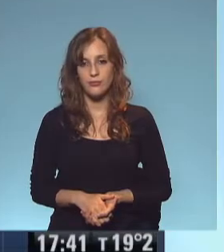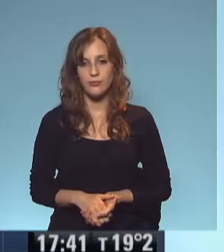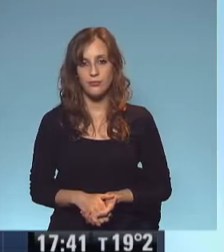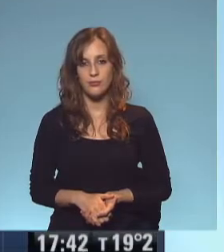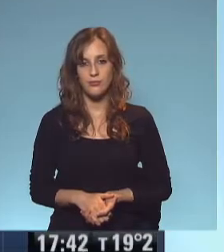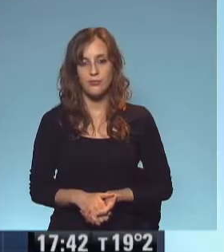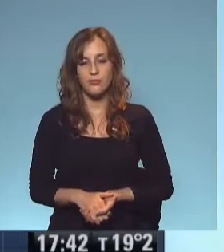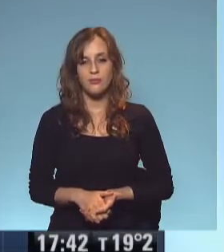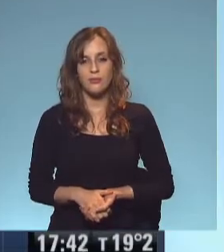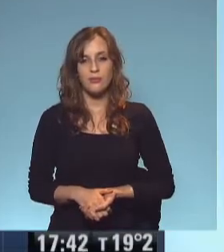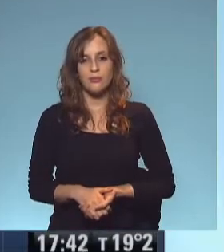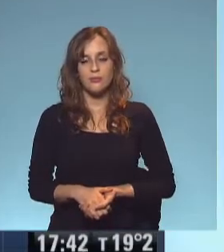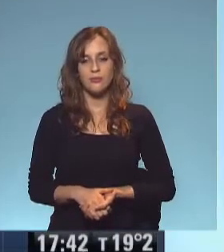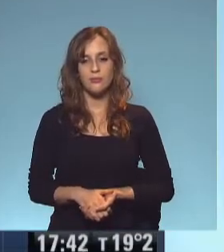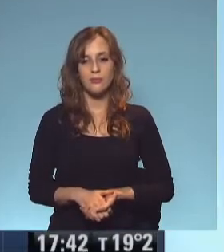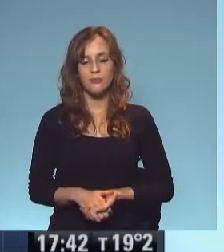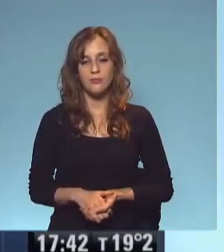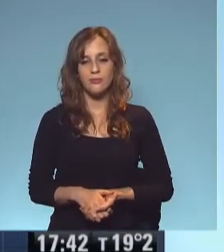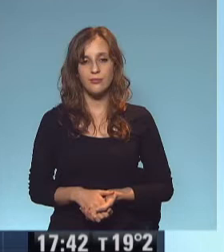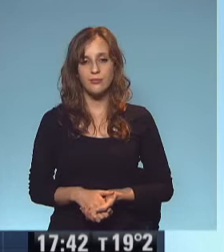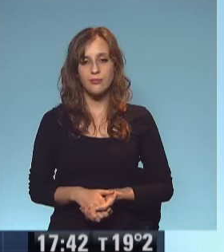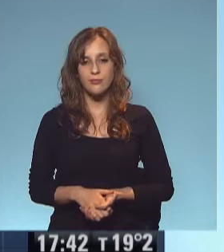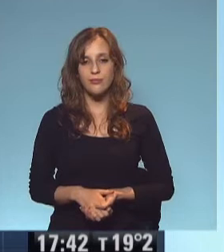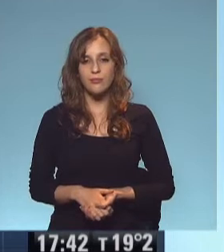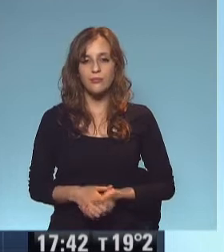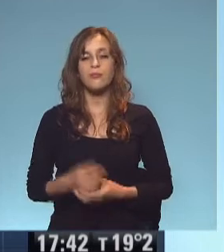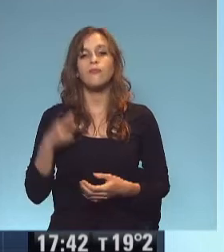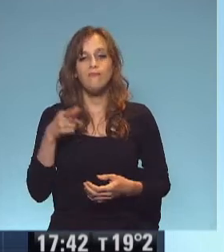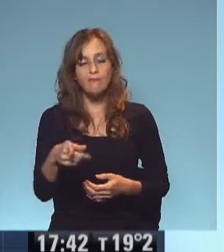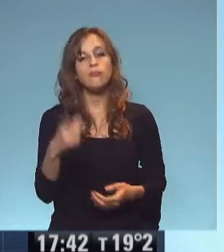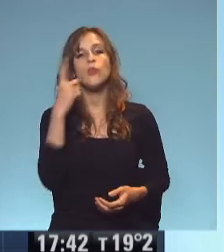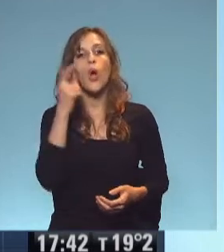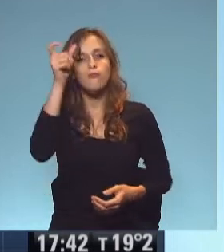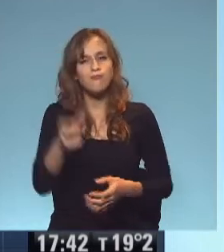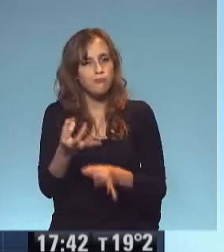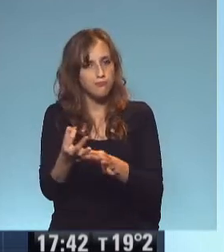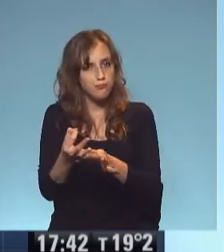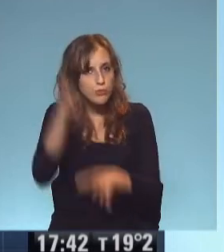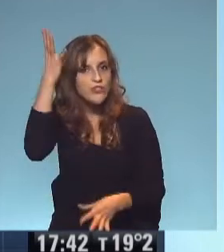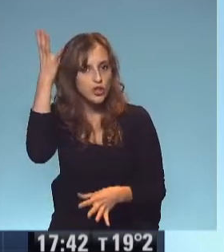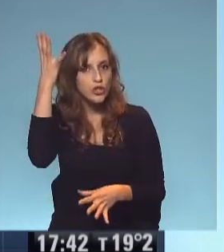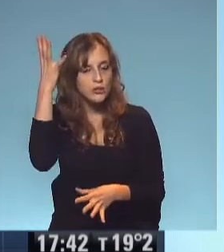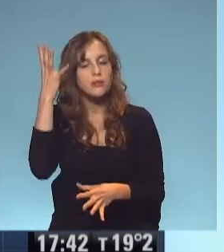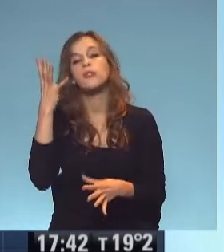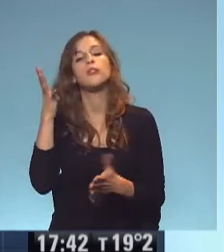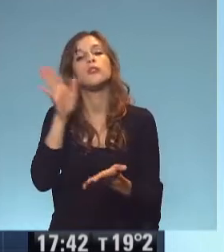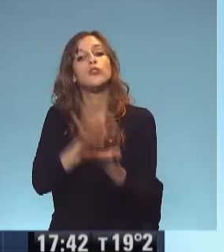¿Qué diría el famoso físico irlandés, especialista en fluorescencia, George Stokes?